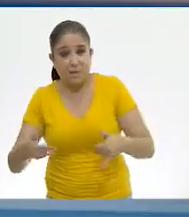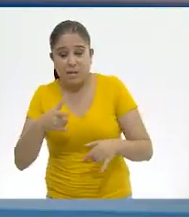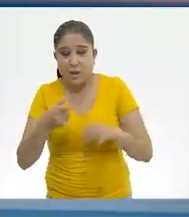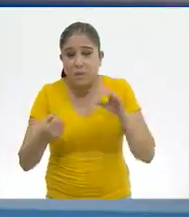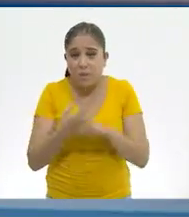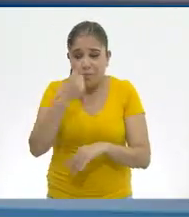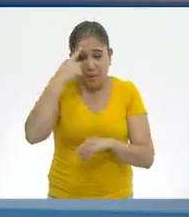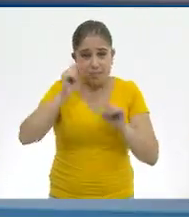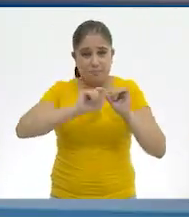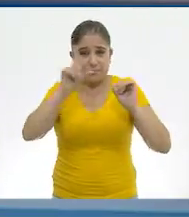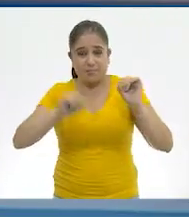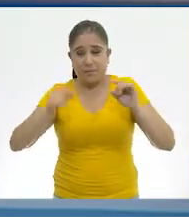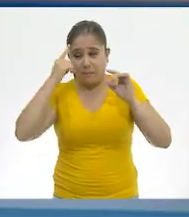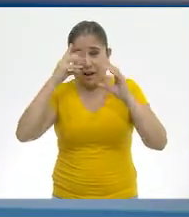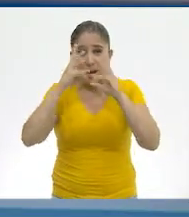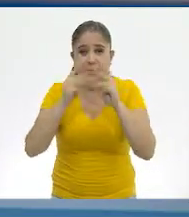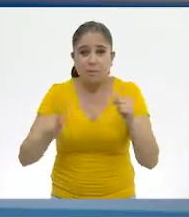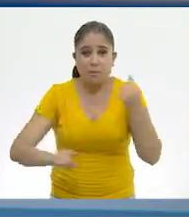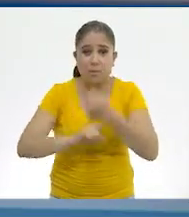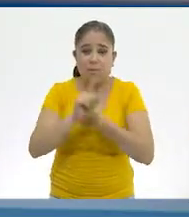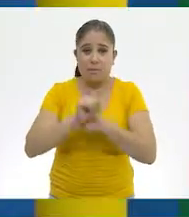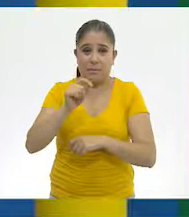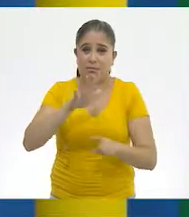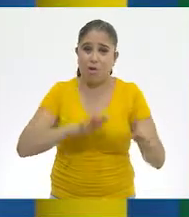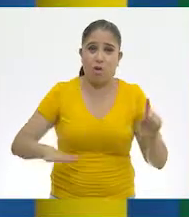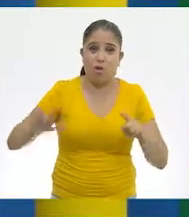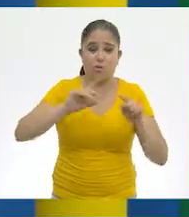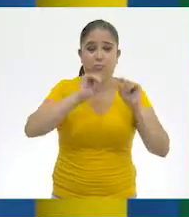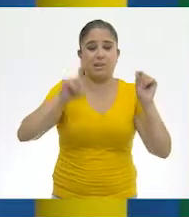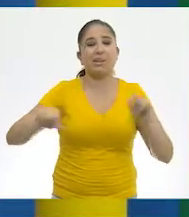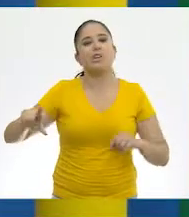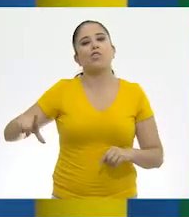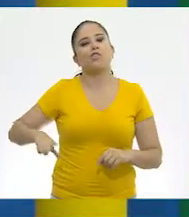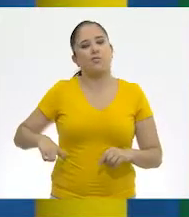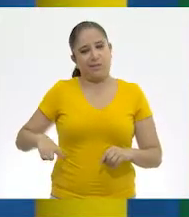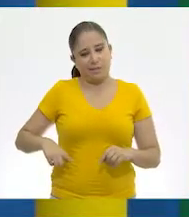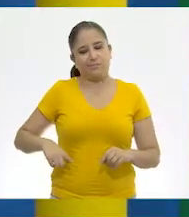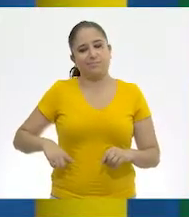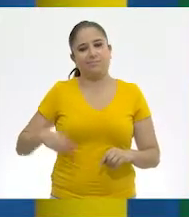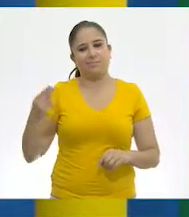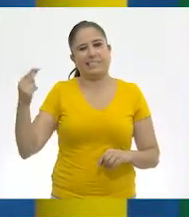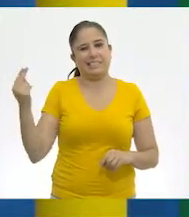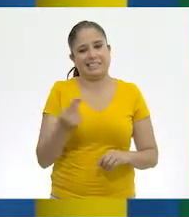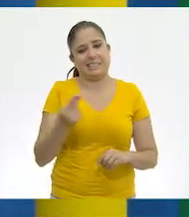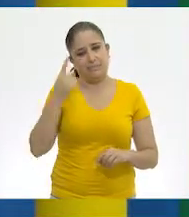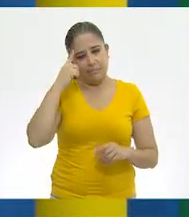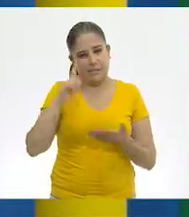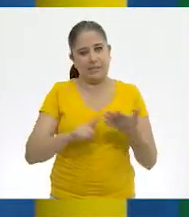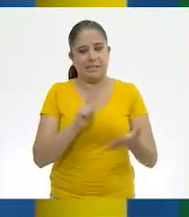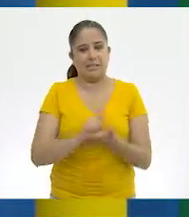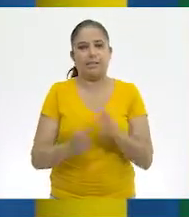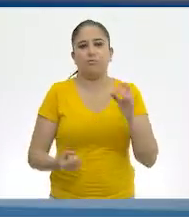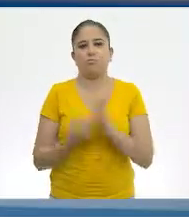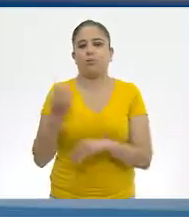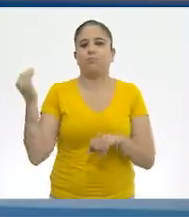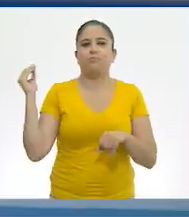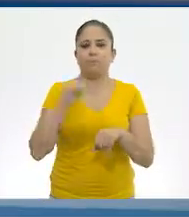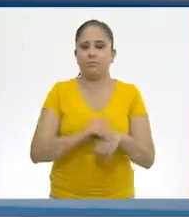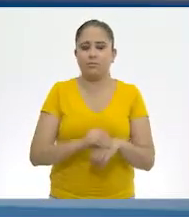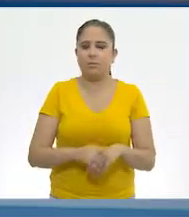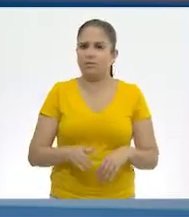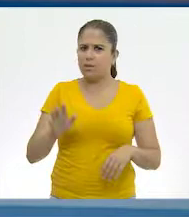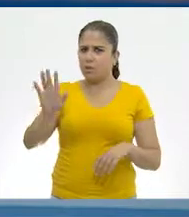resolver todos estos problemas que afectaron a la población, el gobierno tuvo que tomar diferentes medidas. ¿Y cuáles fueron